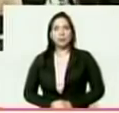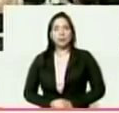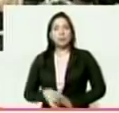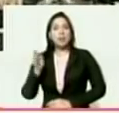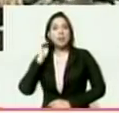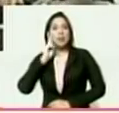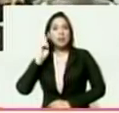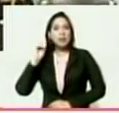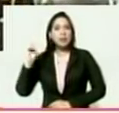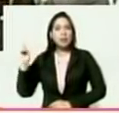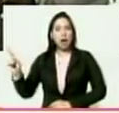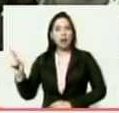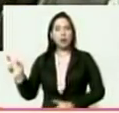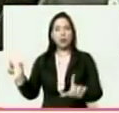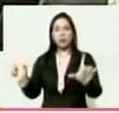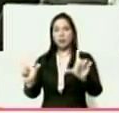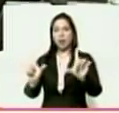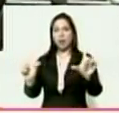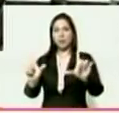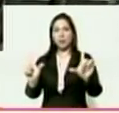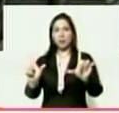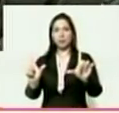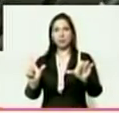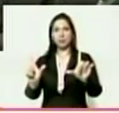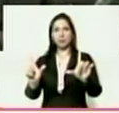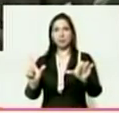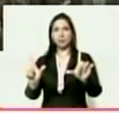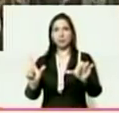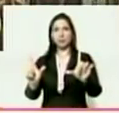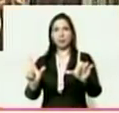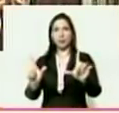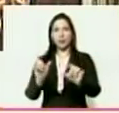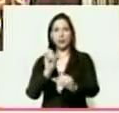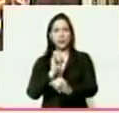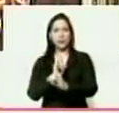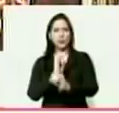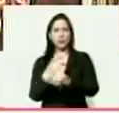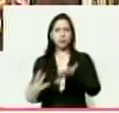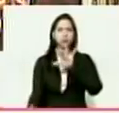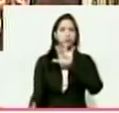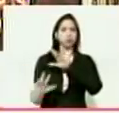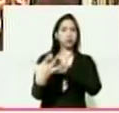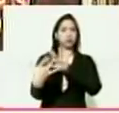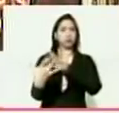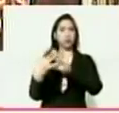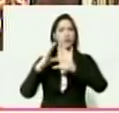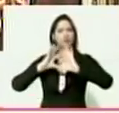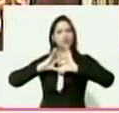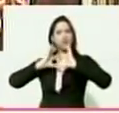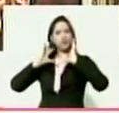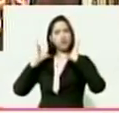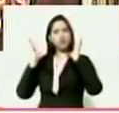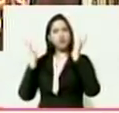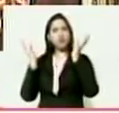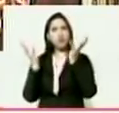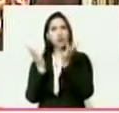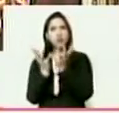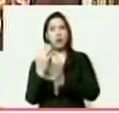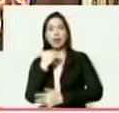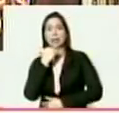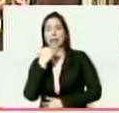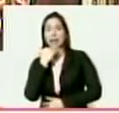radio, televisión y las redes sociales que nos conectan con un mundo casi